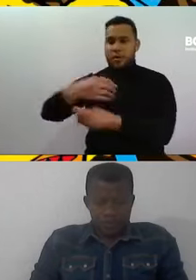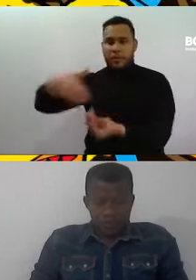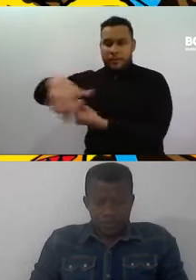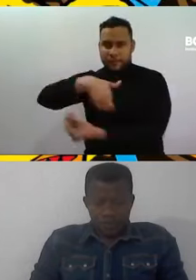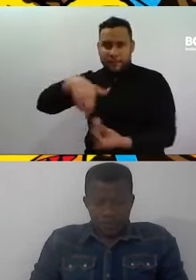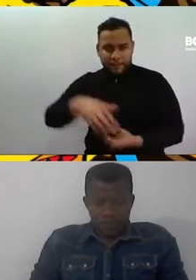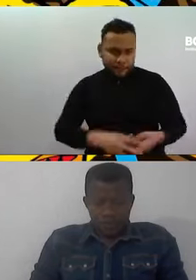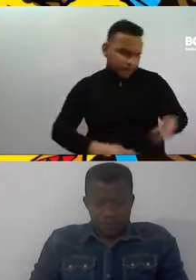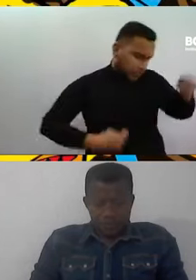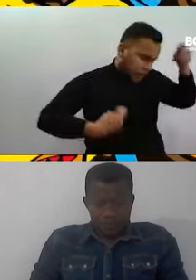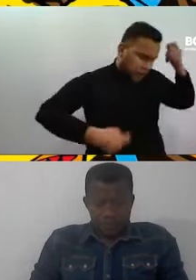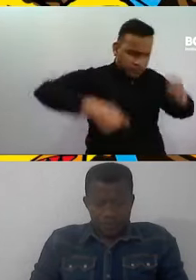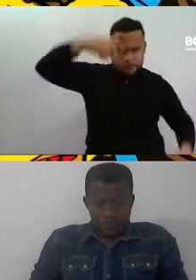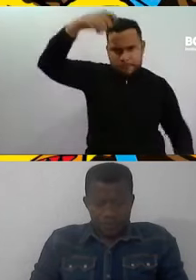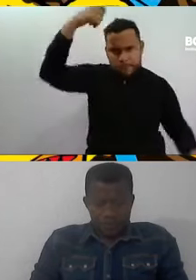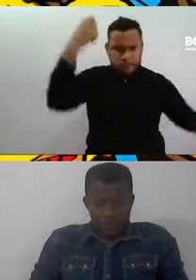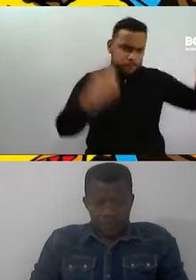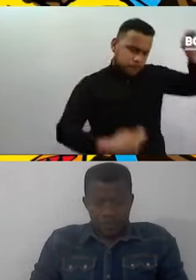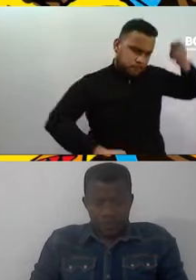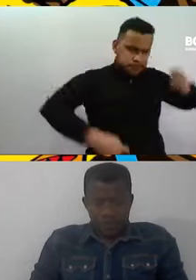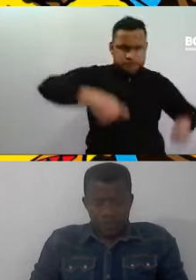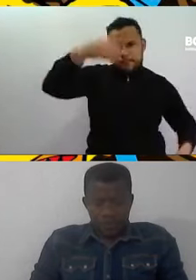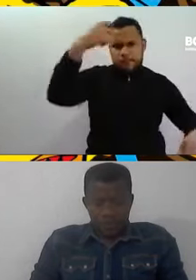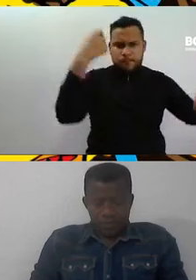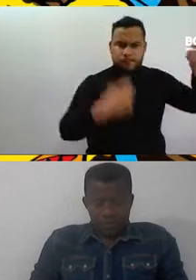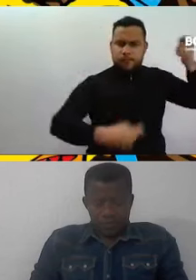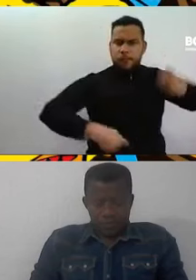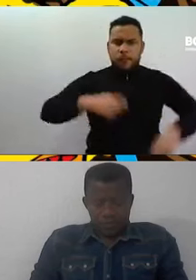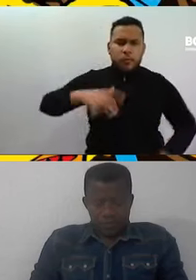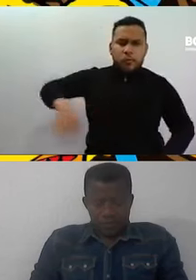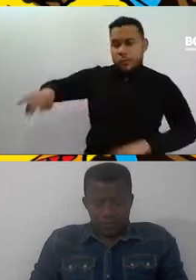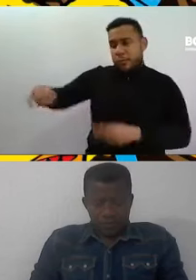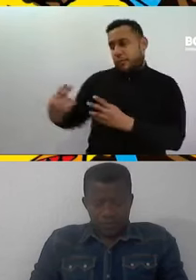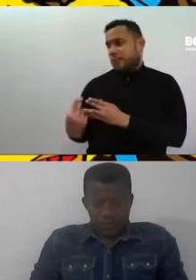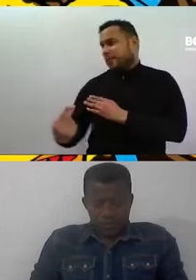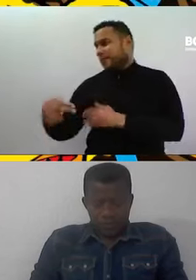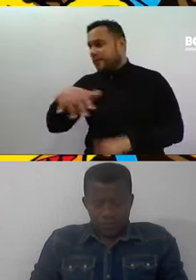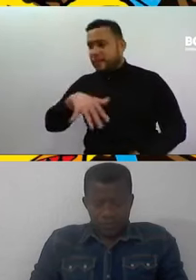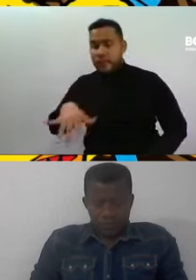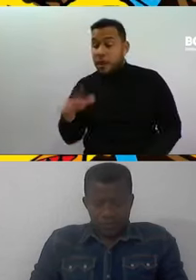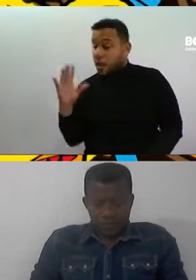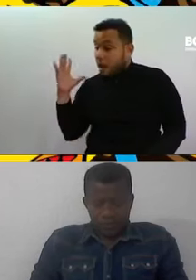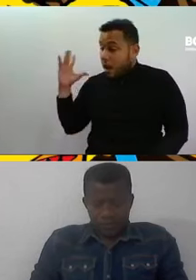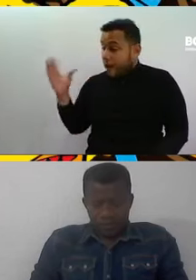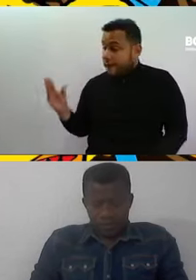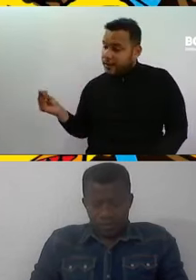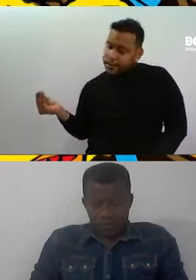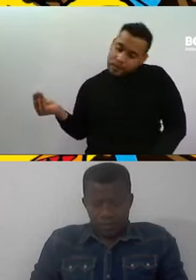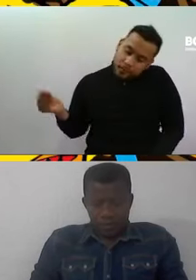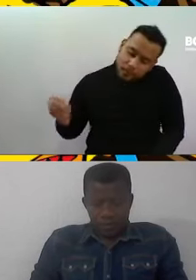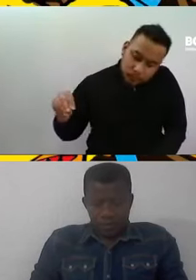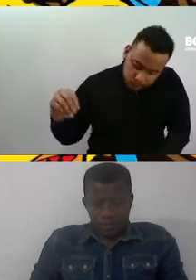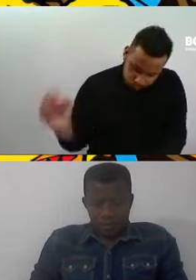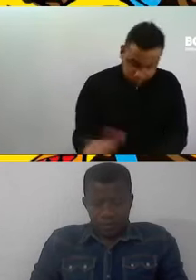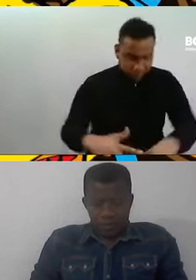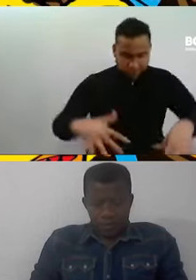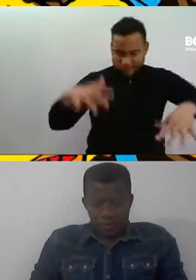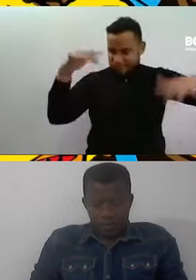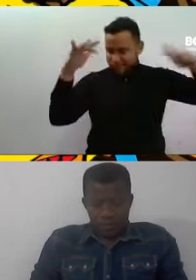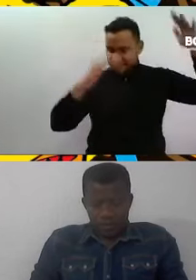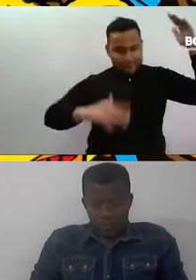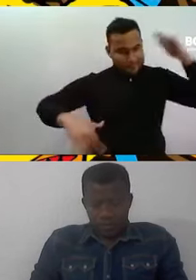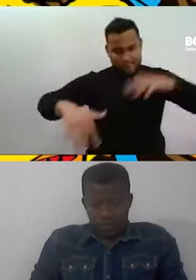y las paredes al compás. Un pedazo de África arde en la oscuridad. Lejos quedaron